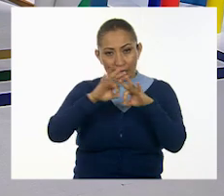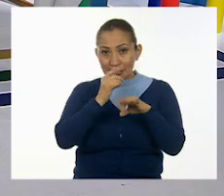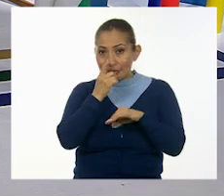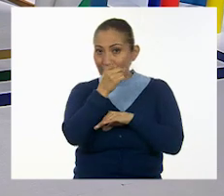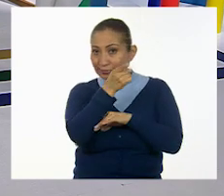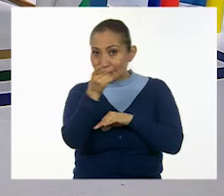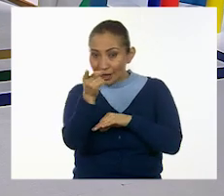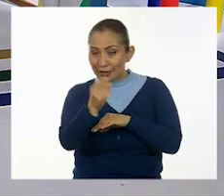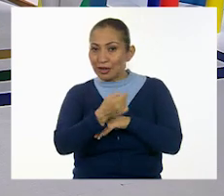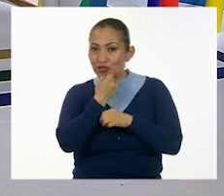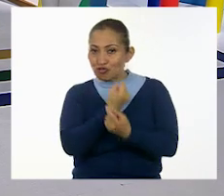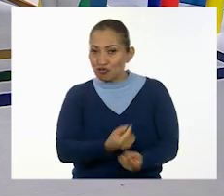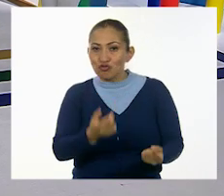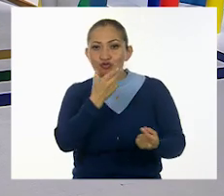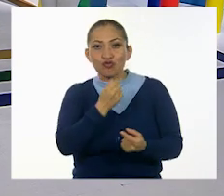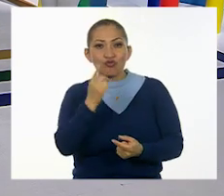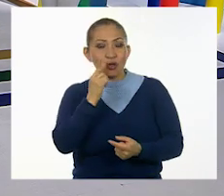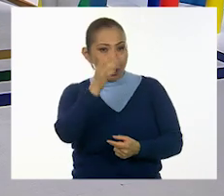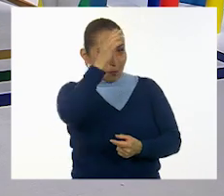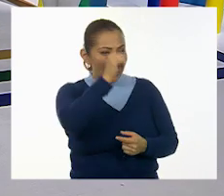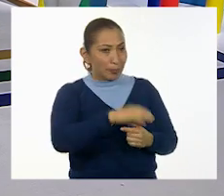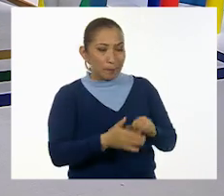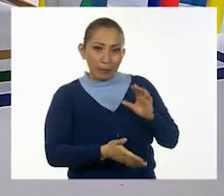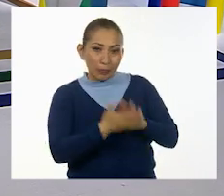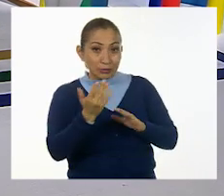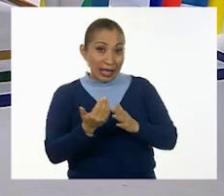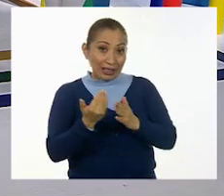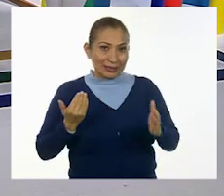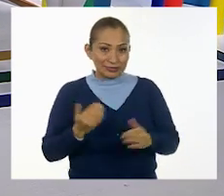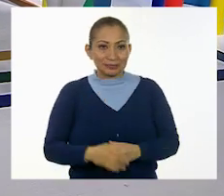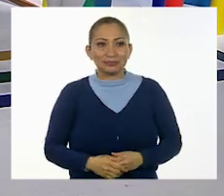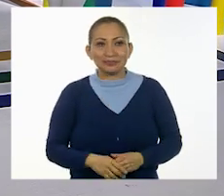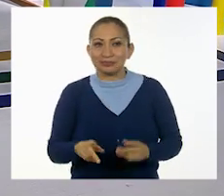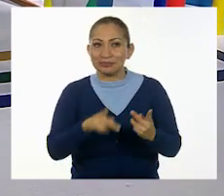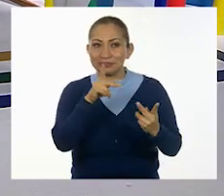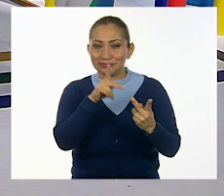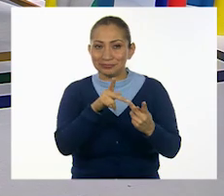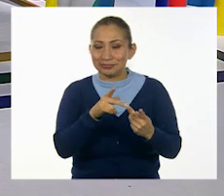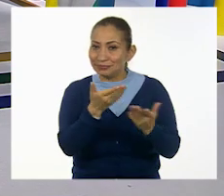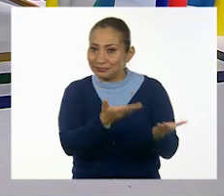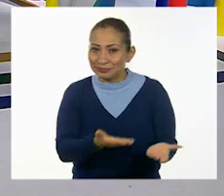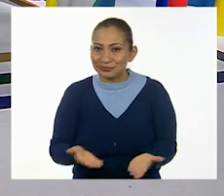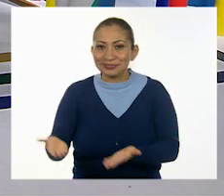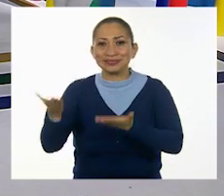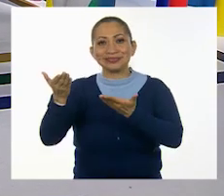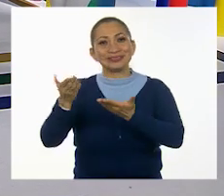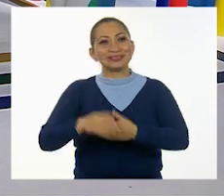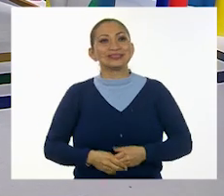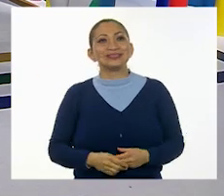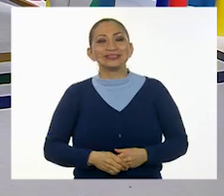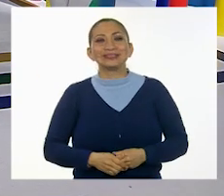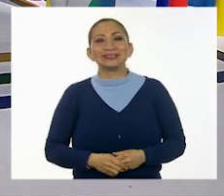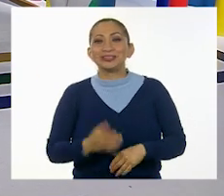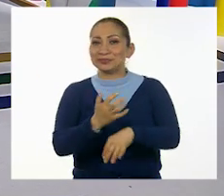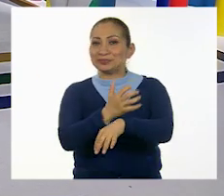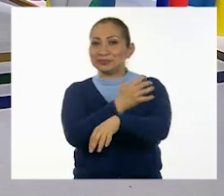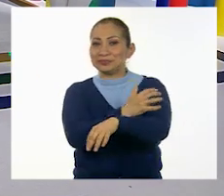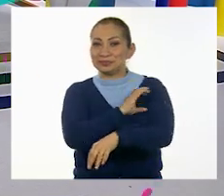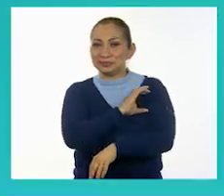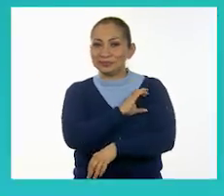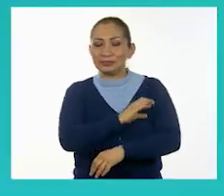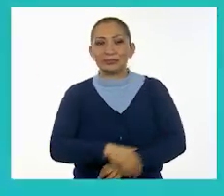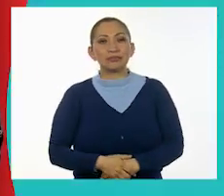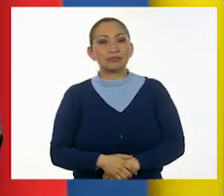que decir a nuestros niños y niñas? De acuerdo, vamos adelantándonos. Perfecto. Muy Pasen bien. ustedes. Adelante. Queridos compañeros.